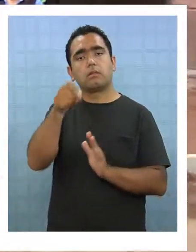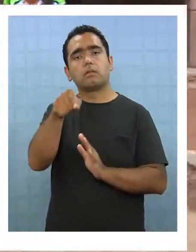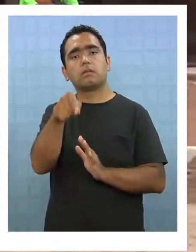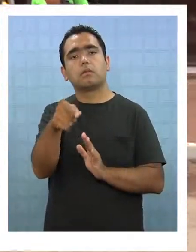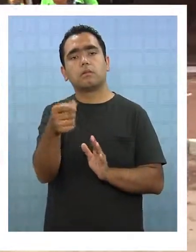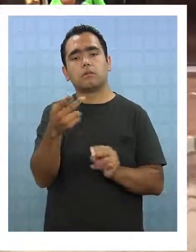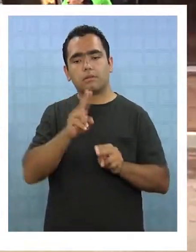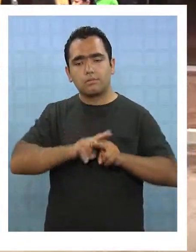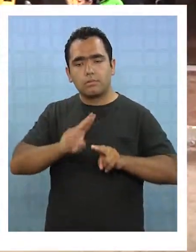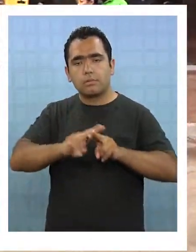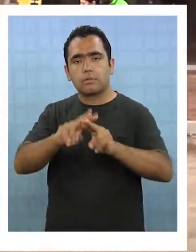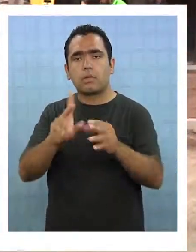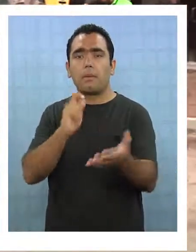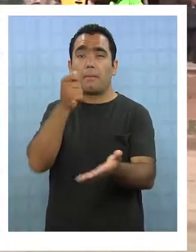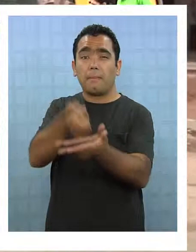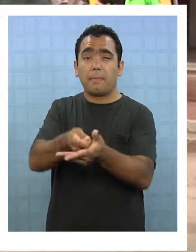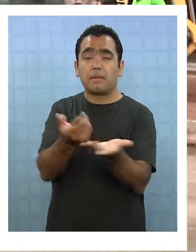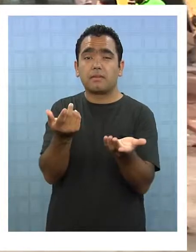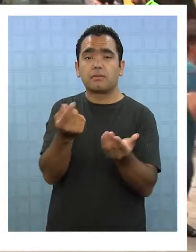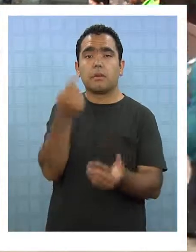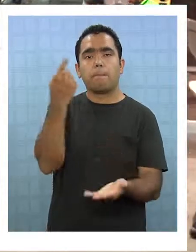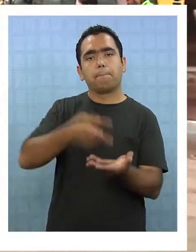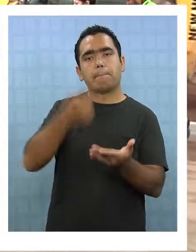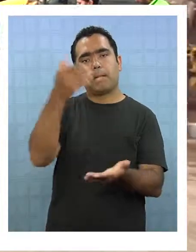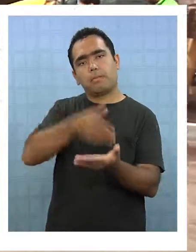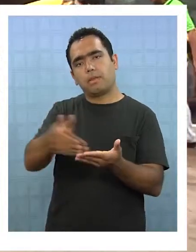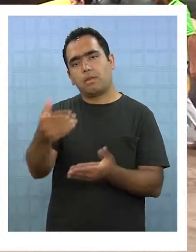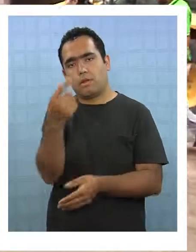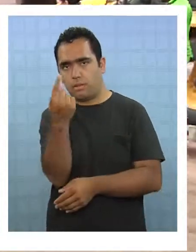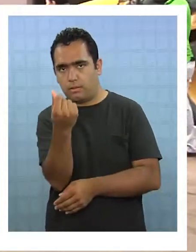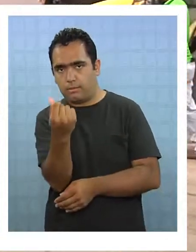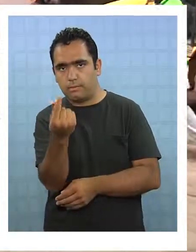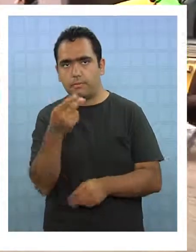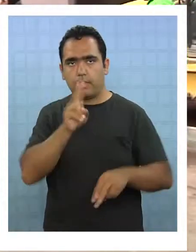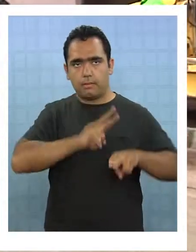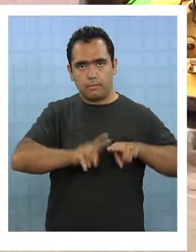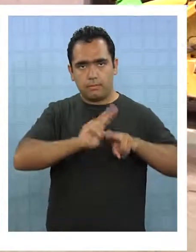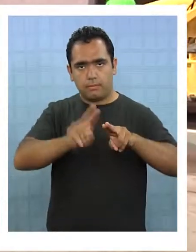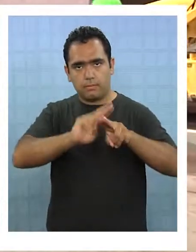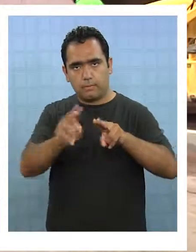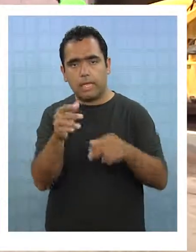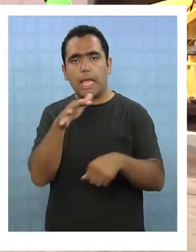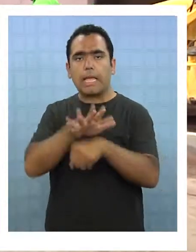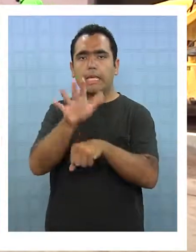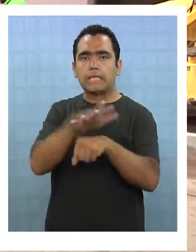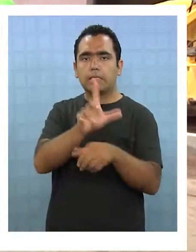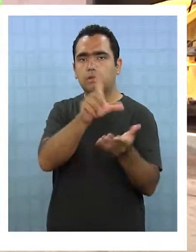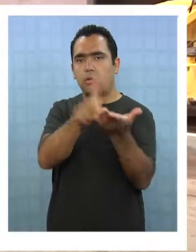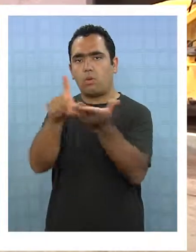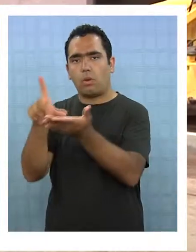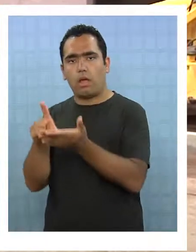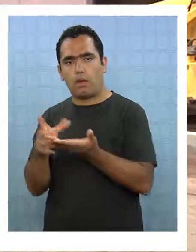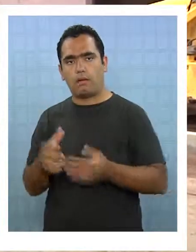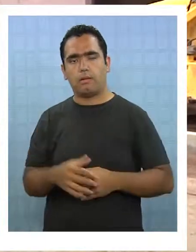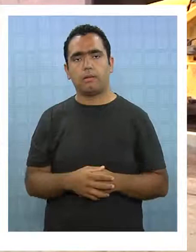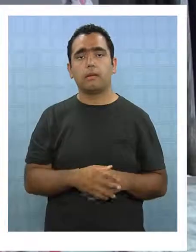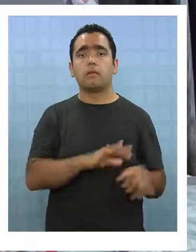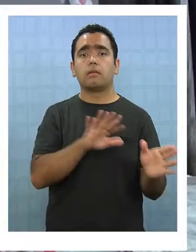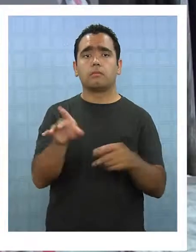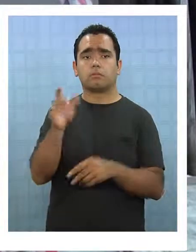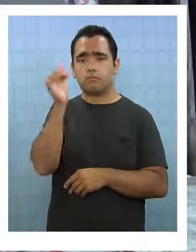Iquique representa una inversión de casi mil millones de pesos para reparar las aceras en 15 sectores del centro.